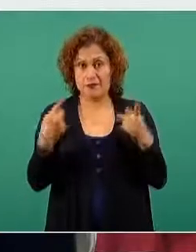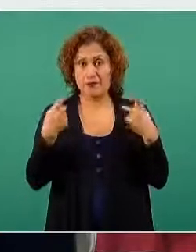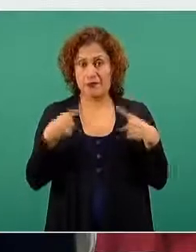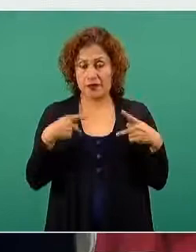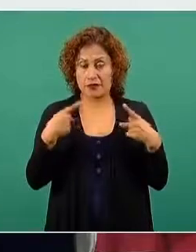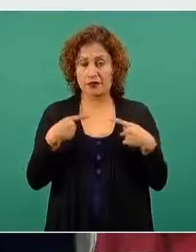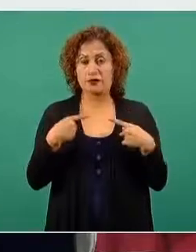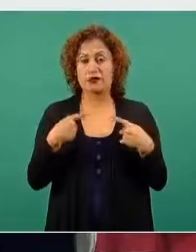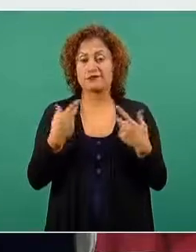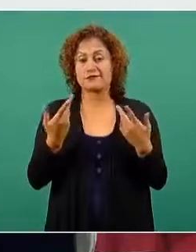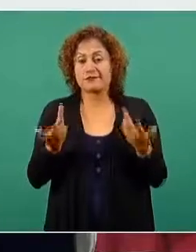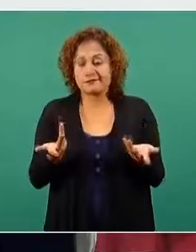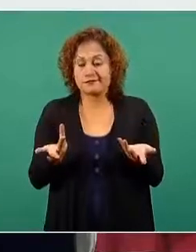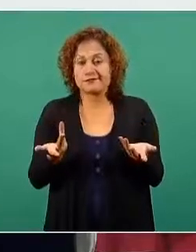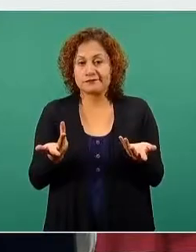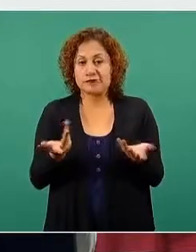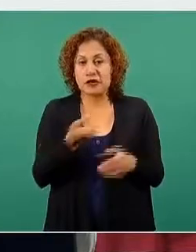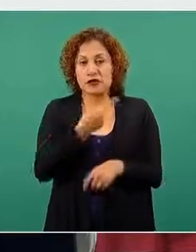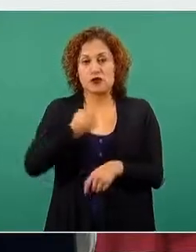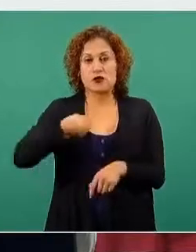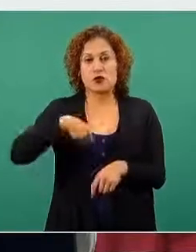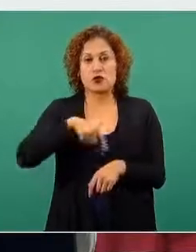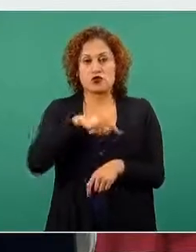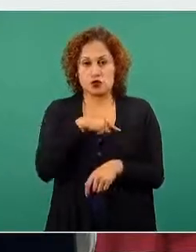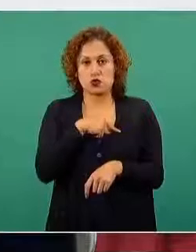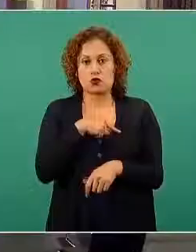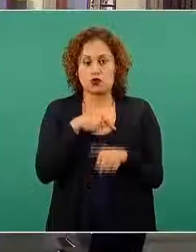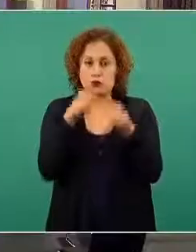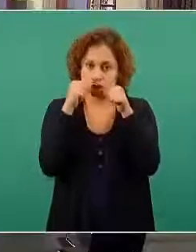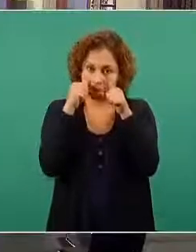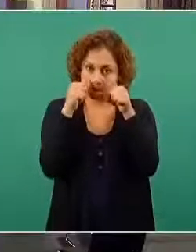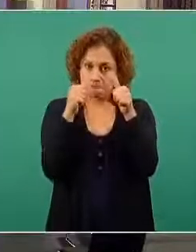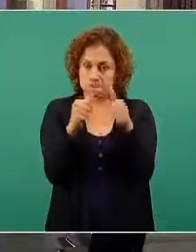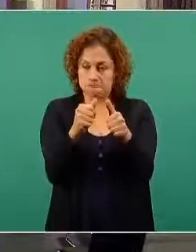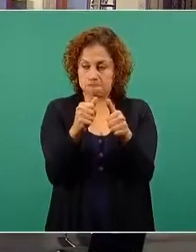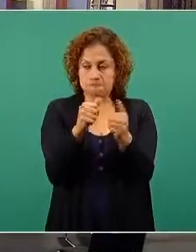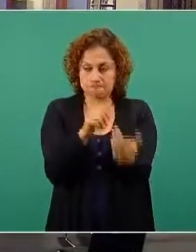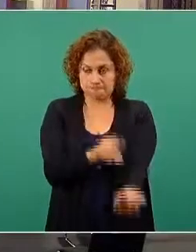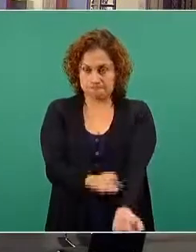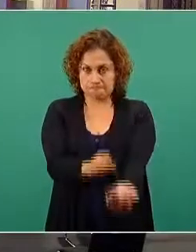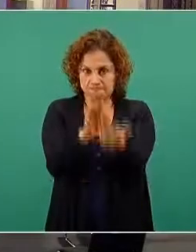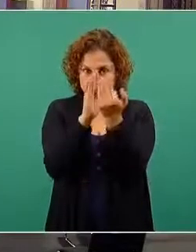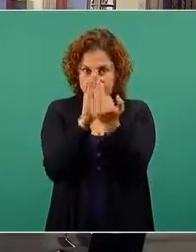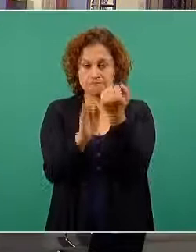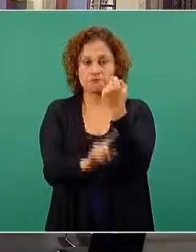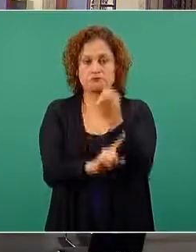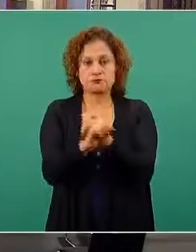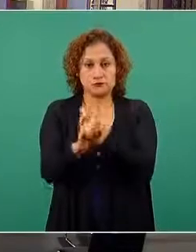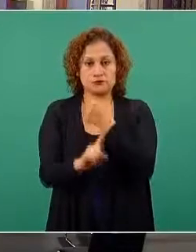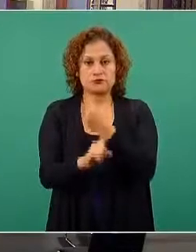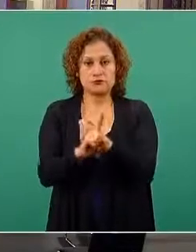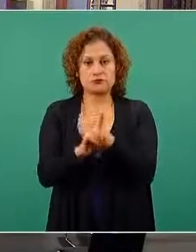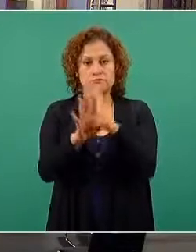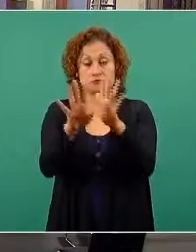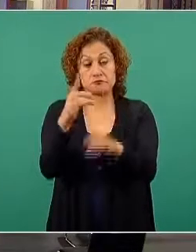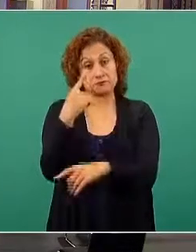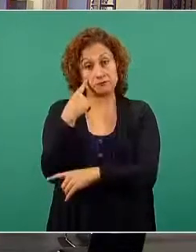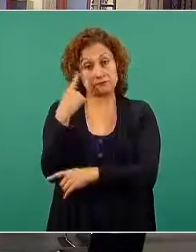y enfrentarnos de manera frontal y directa al problema. Miren